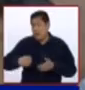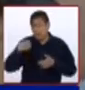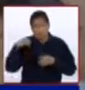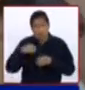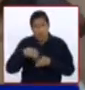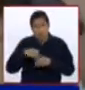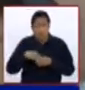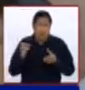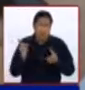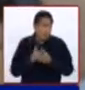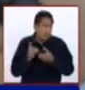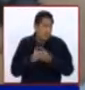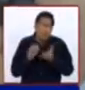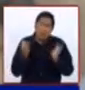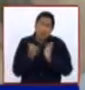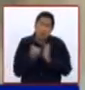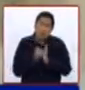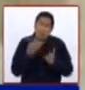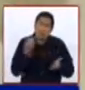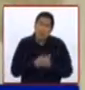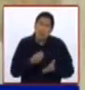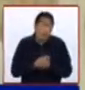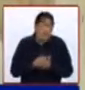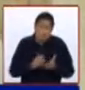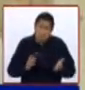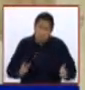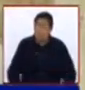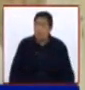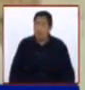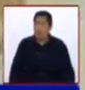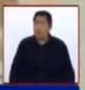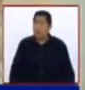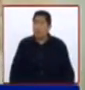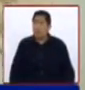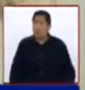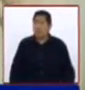cartera? Documentos de identidad y dinero.